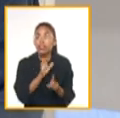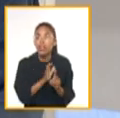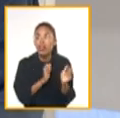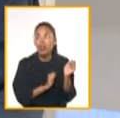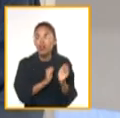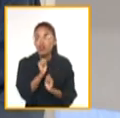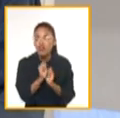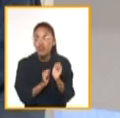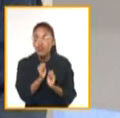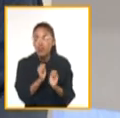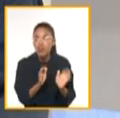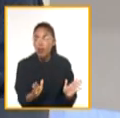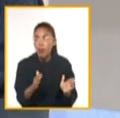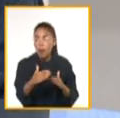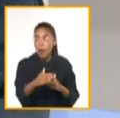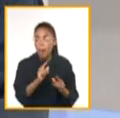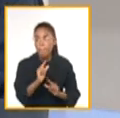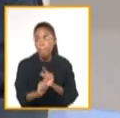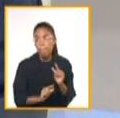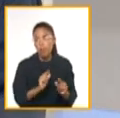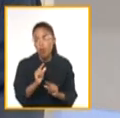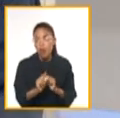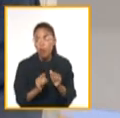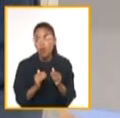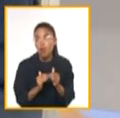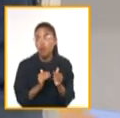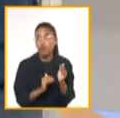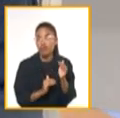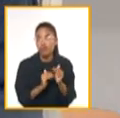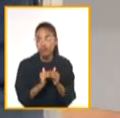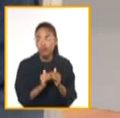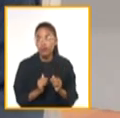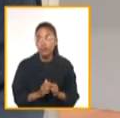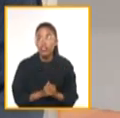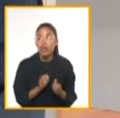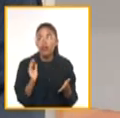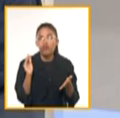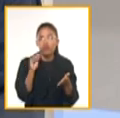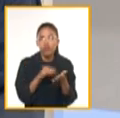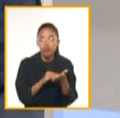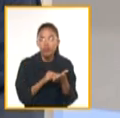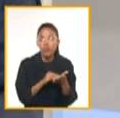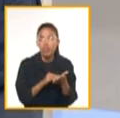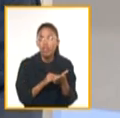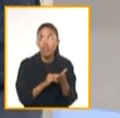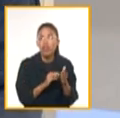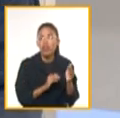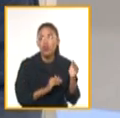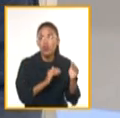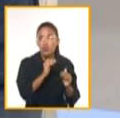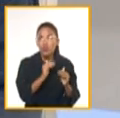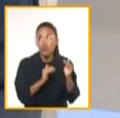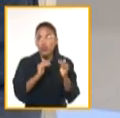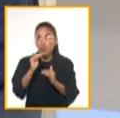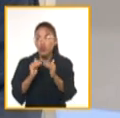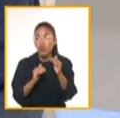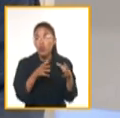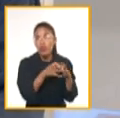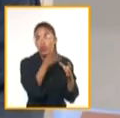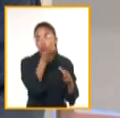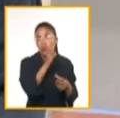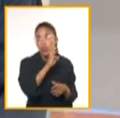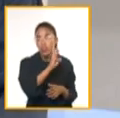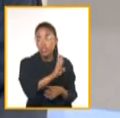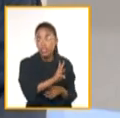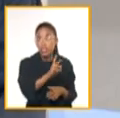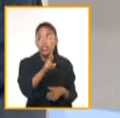máquina, hasta que llegar con el sistema a Renté, y después ya sí se incorporó al sistema unificado, la unidad de 3 de Renté, que bueno, en el